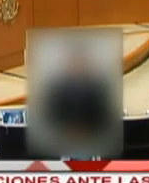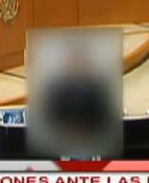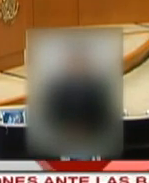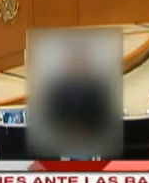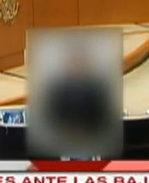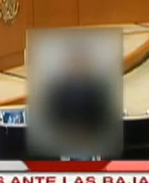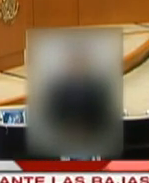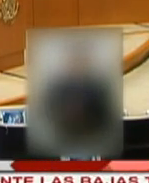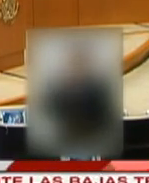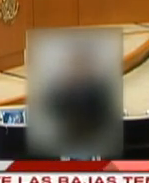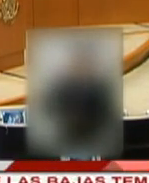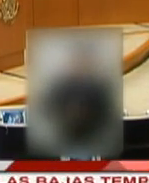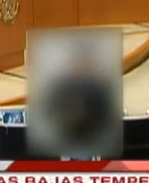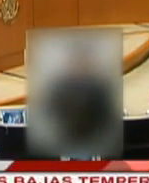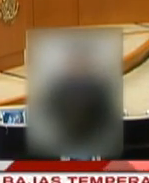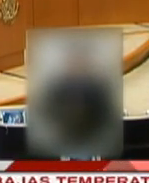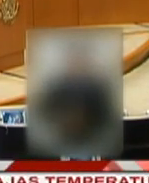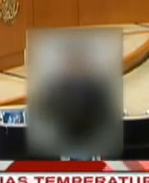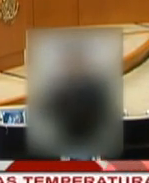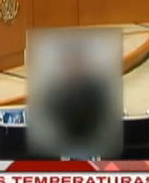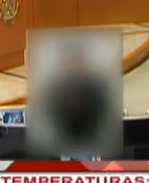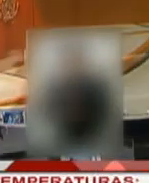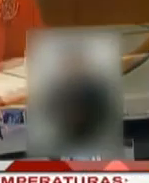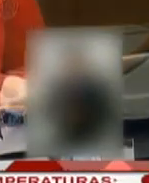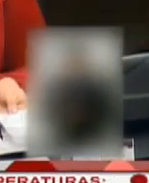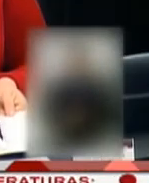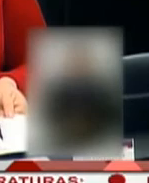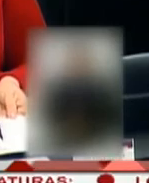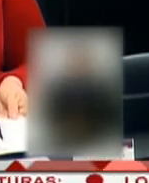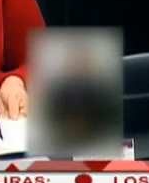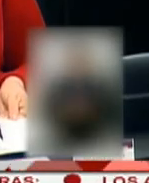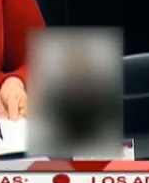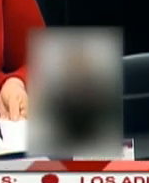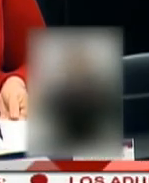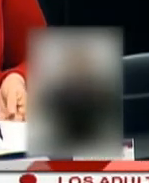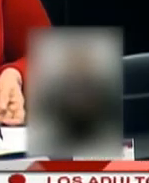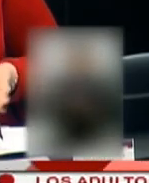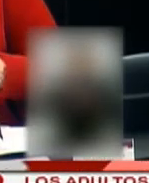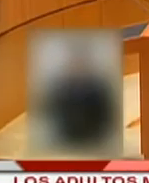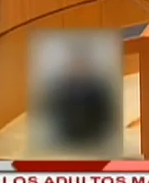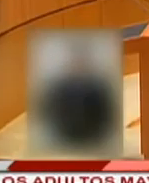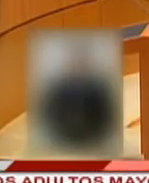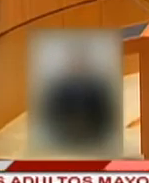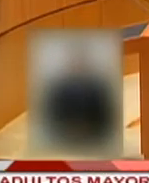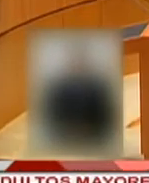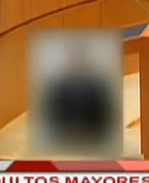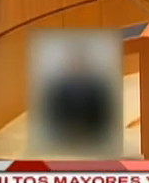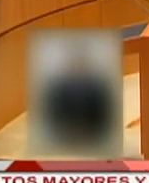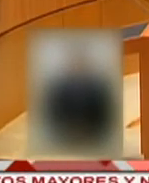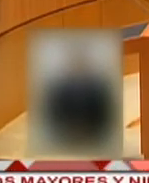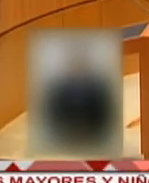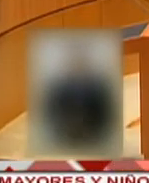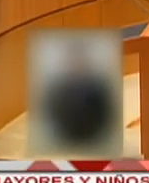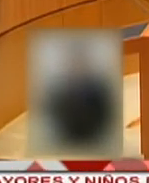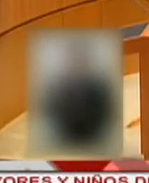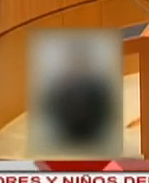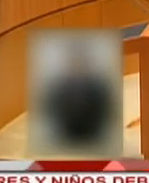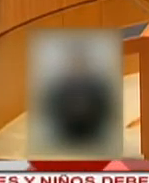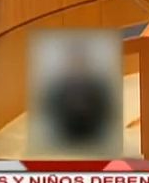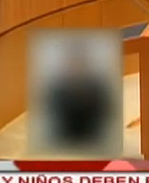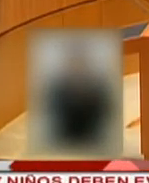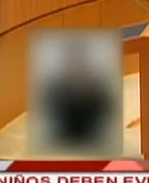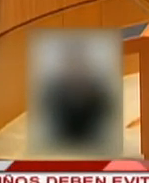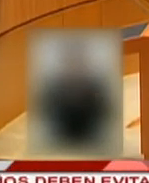aparecido el concepto de seguridad interior casi 200 años después de estar reglamentando. Ahora, el tema, Pati, Omar, es en qué condiciones se está